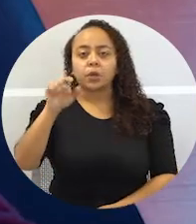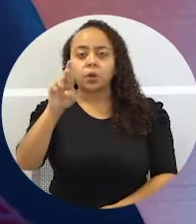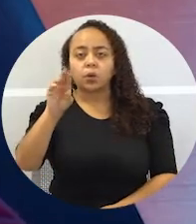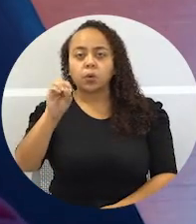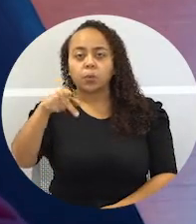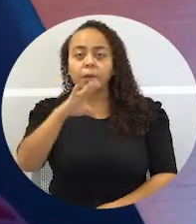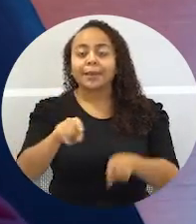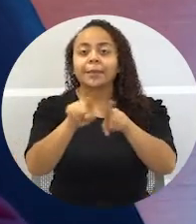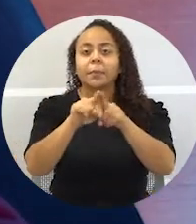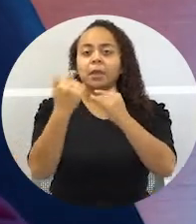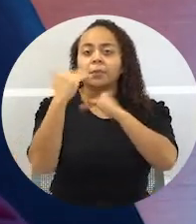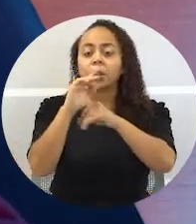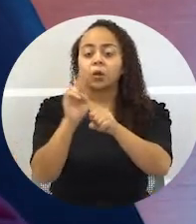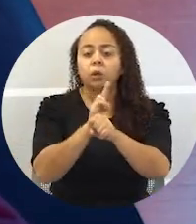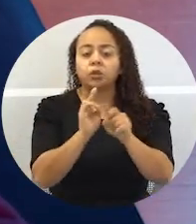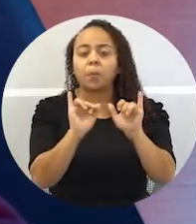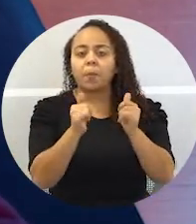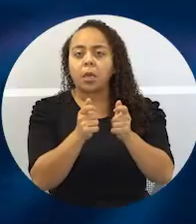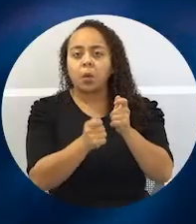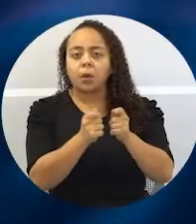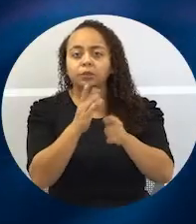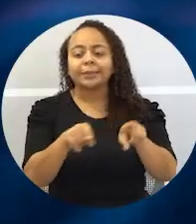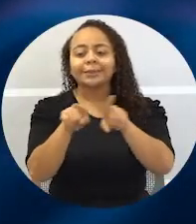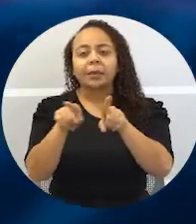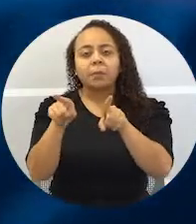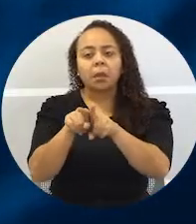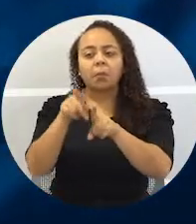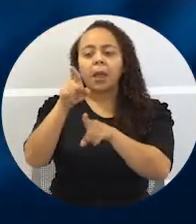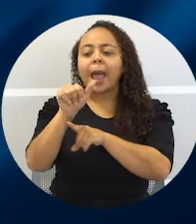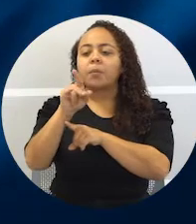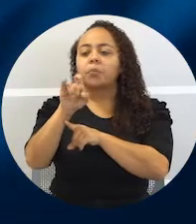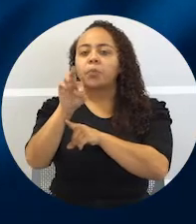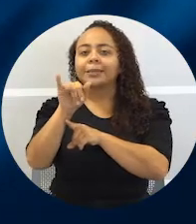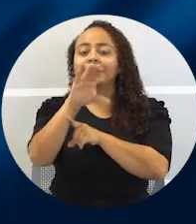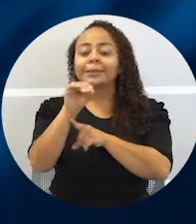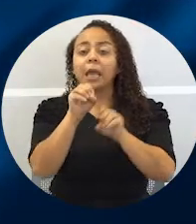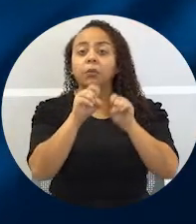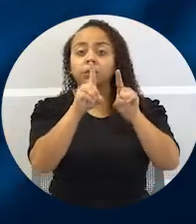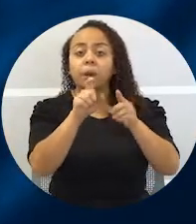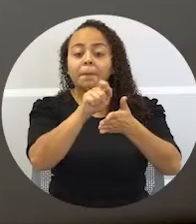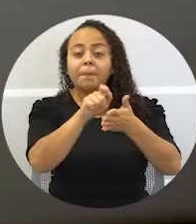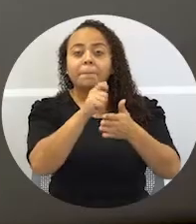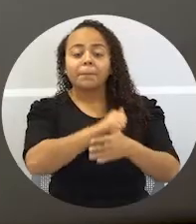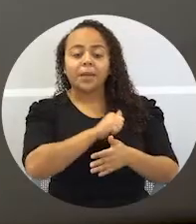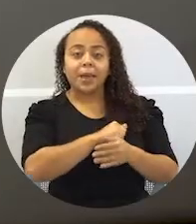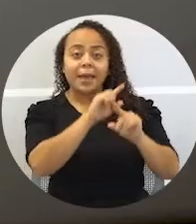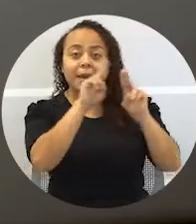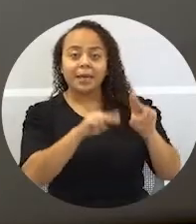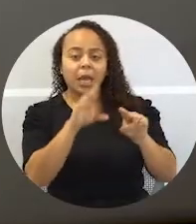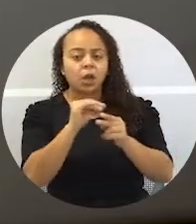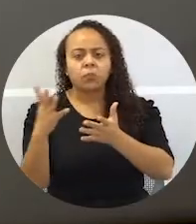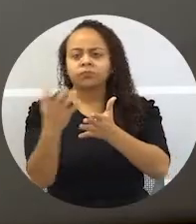ha limitado el uso de videojuegos ha intervenido en el sector de apuestas y ha forzado a la educación privada línea a ser sin fines de lucro afectando